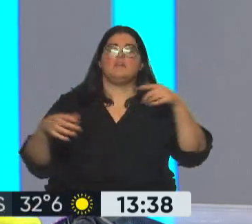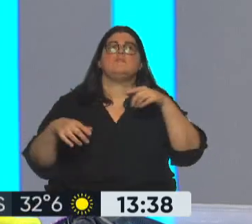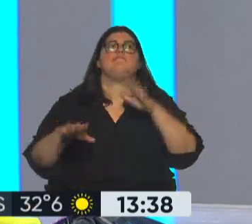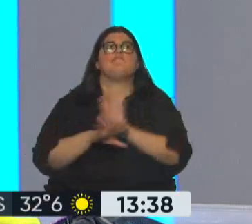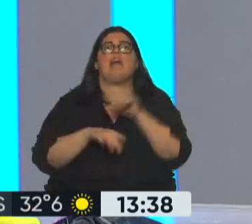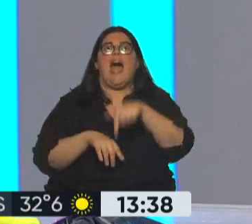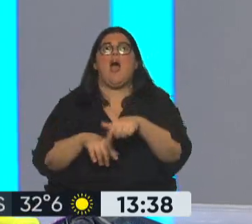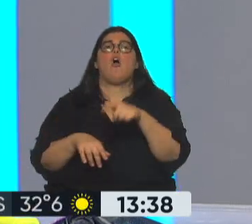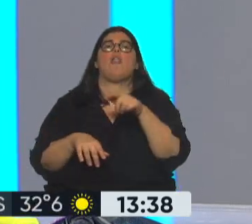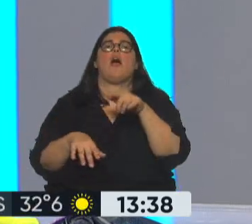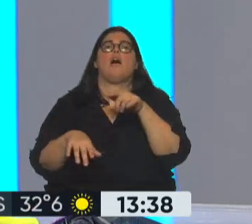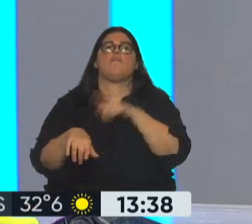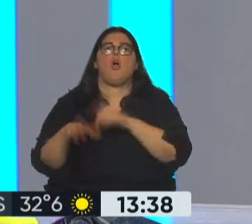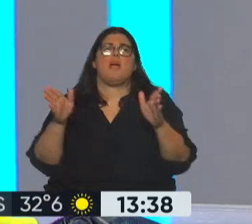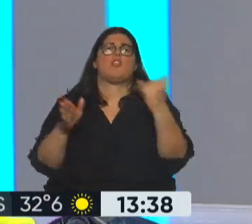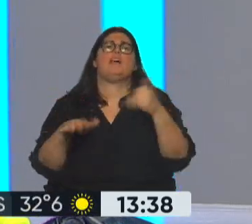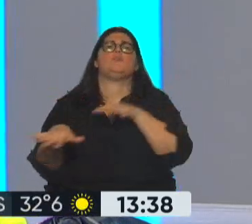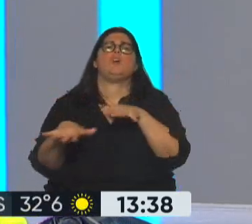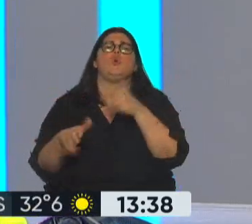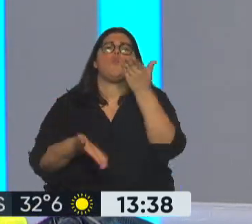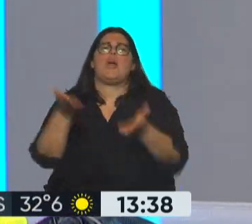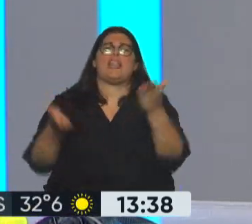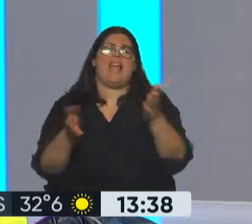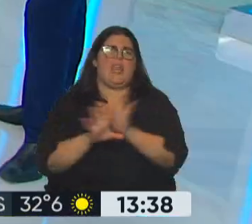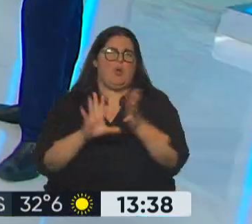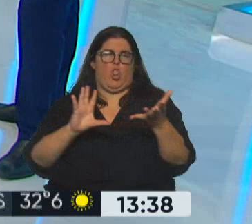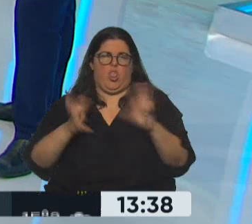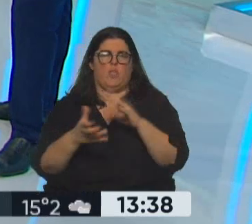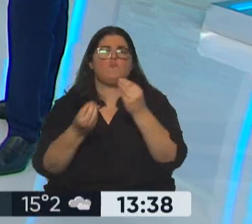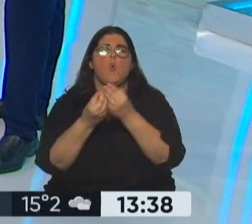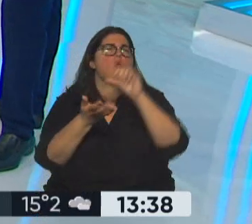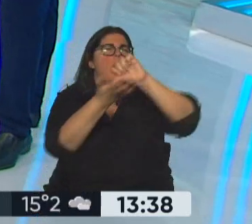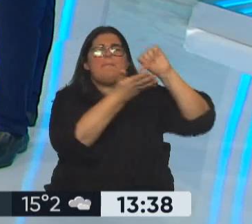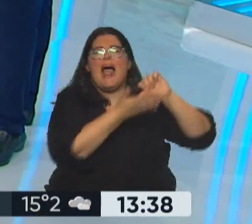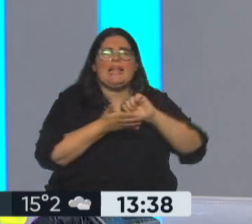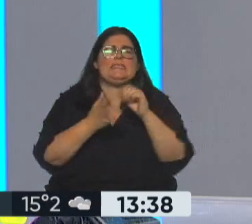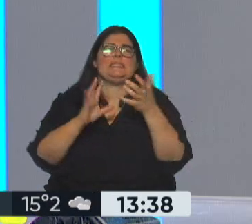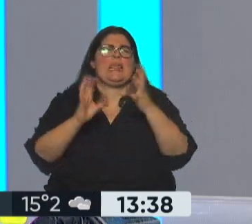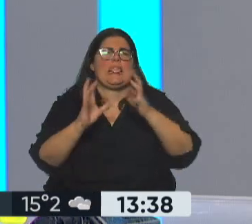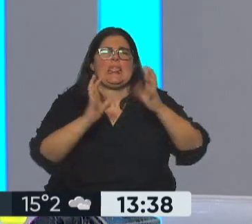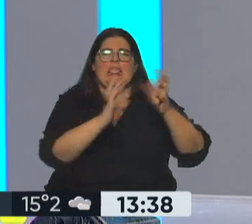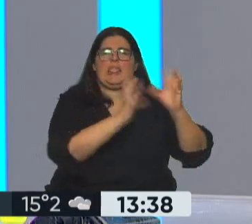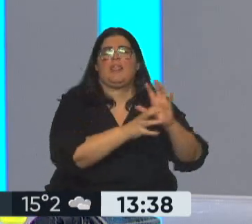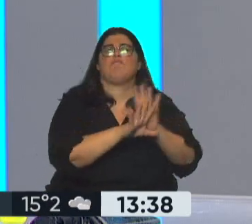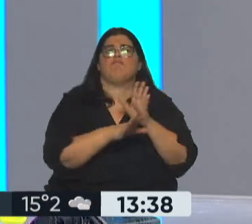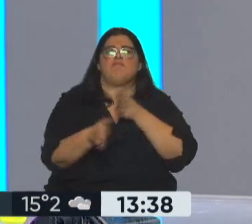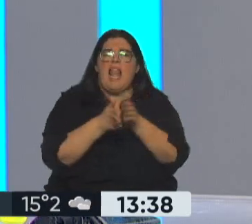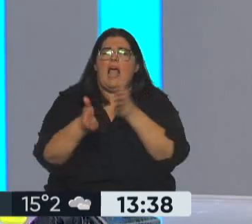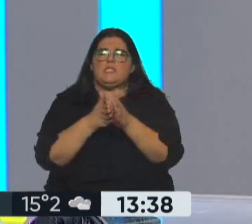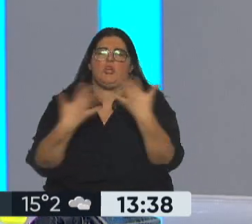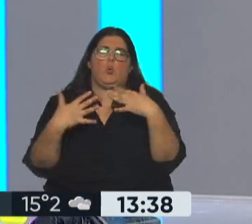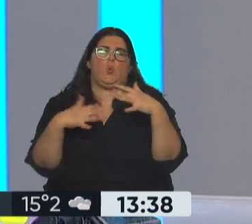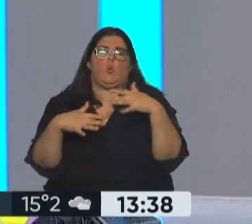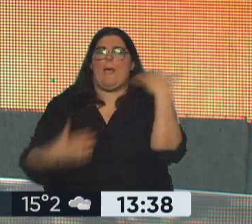situación humanitaria de destrucción total de muchos países y una emergencia que no se está pudiendo